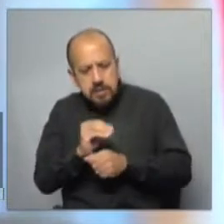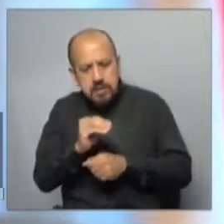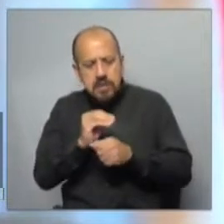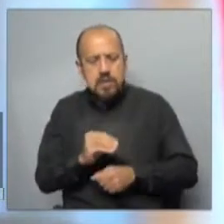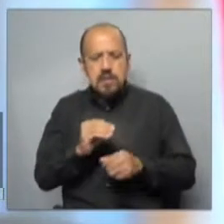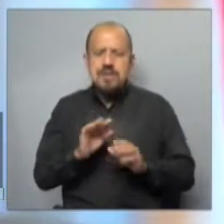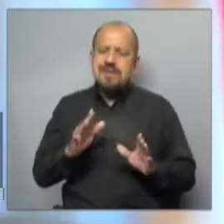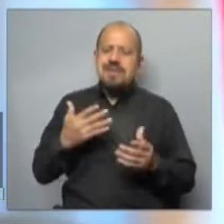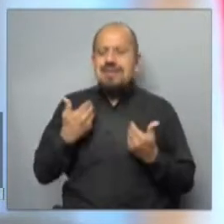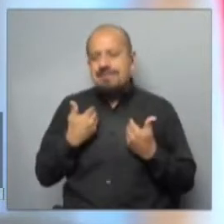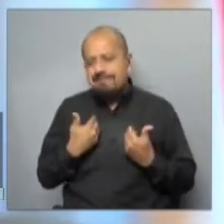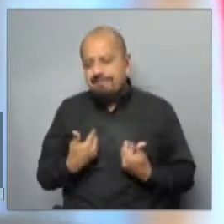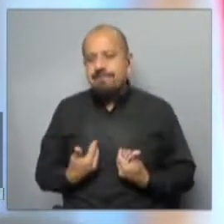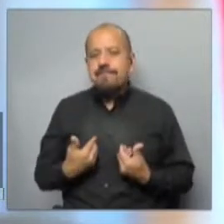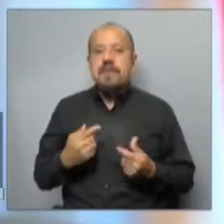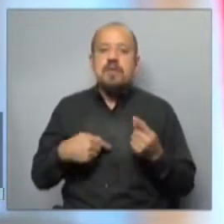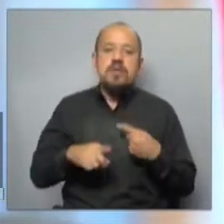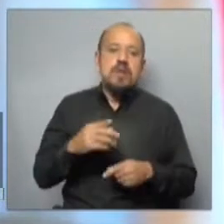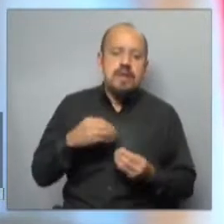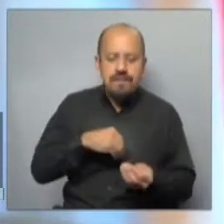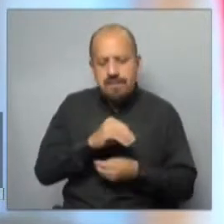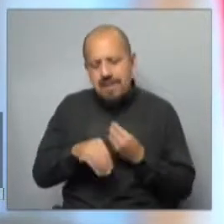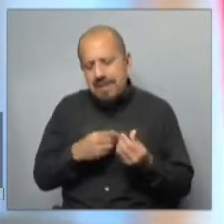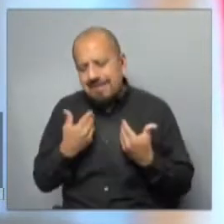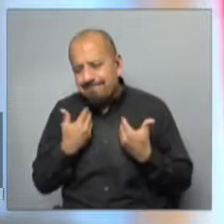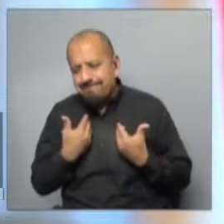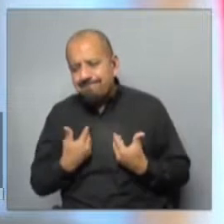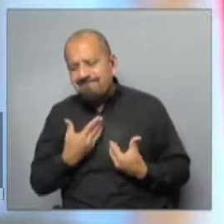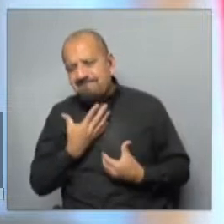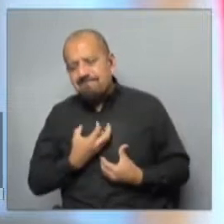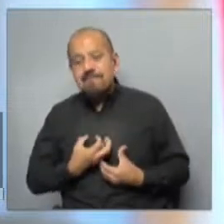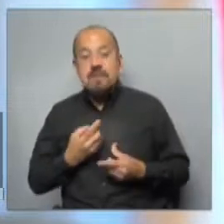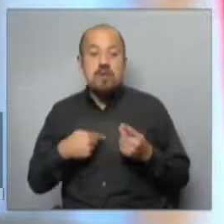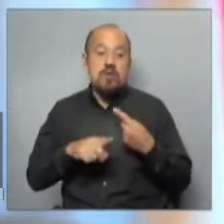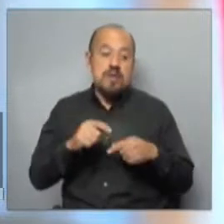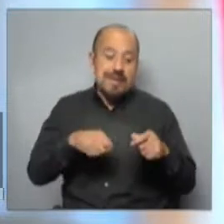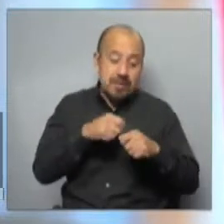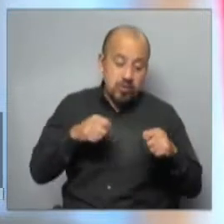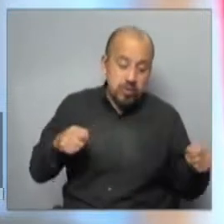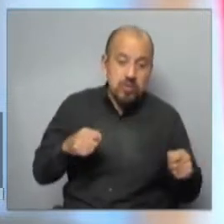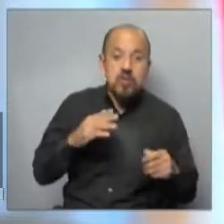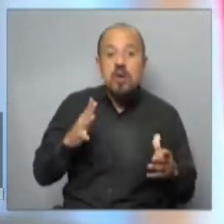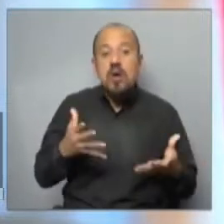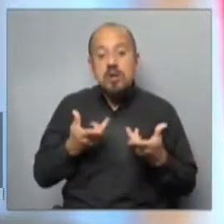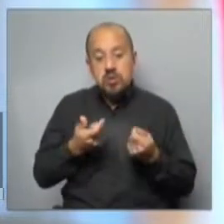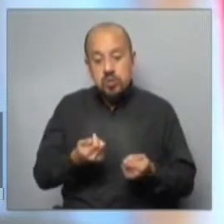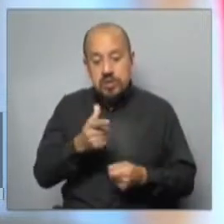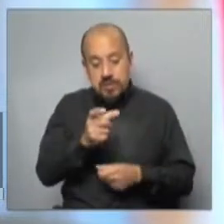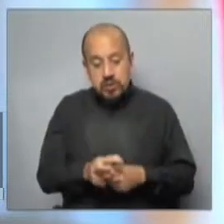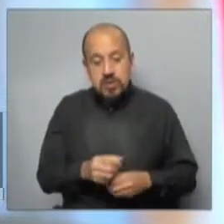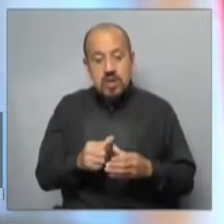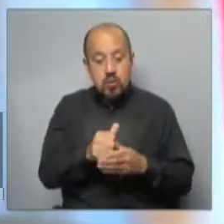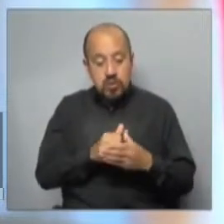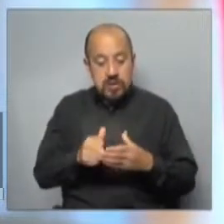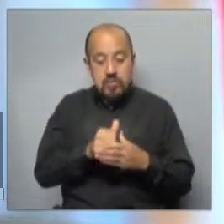eso es muy angustiante a las familias les angustia mucho el diagnóstico ayuda a la persona con autismo y